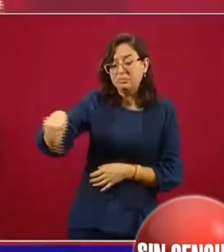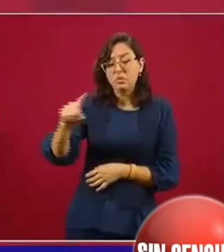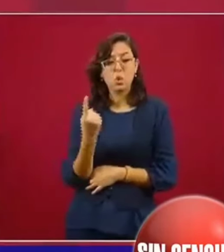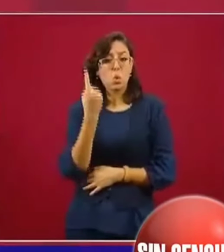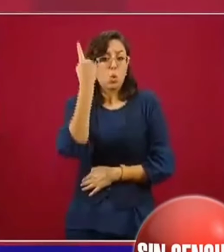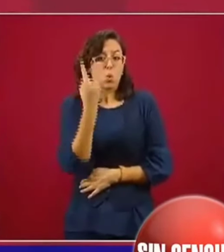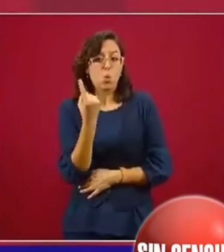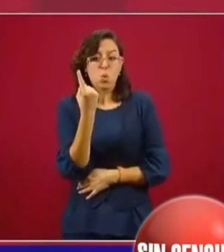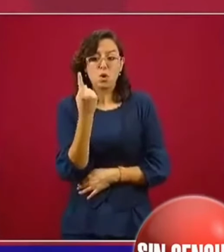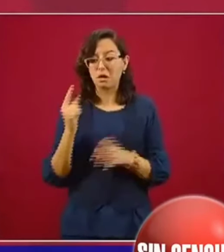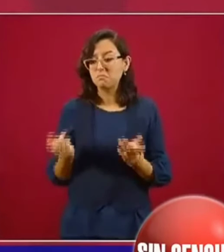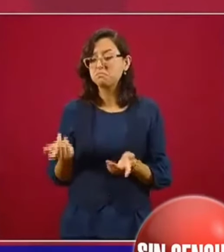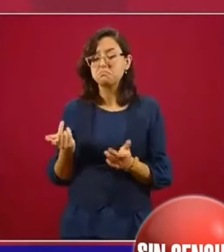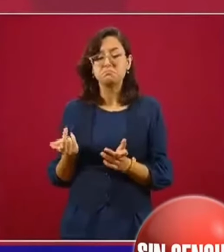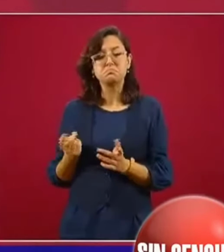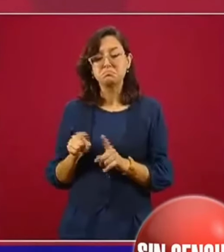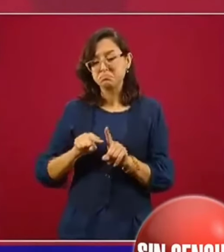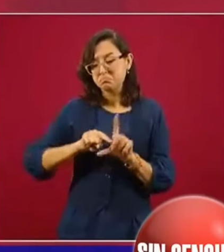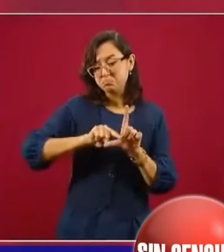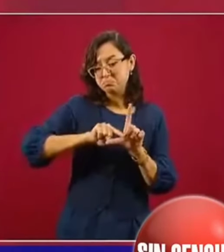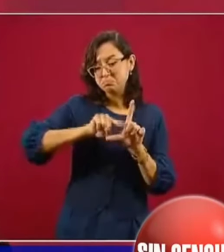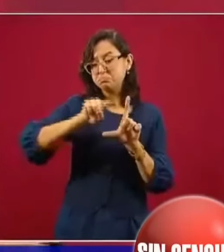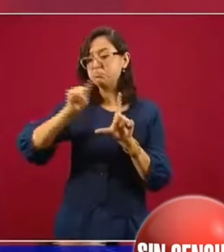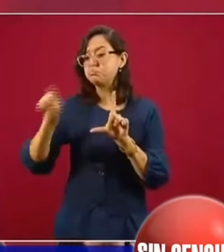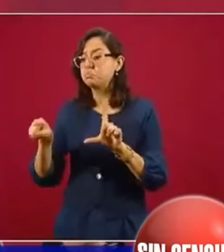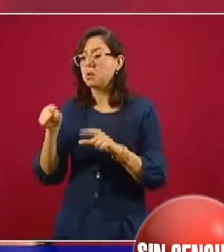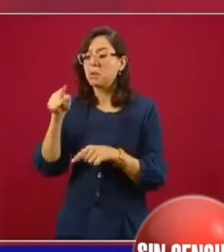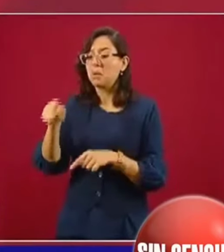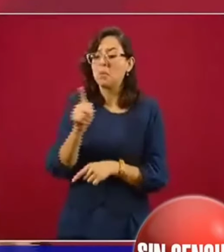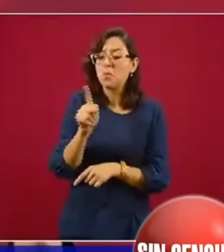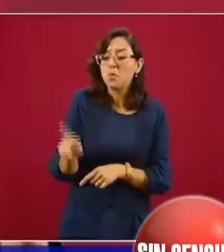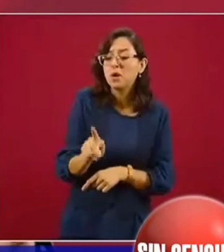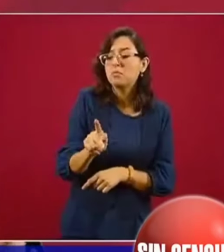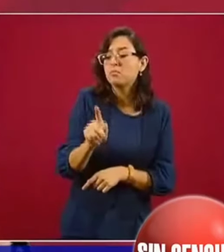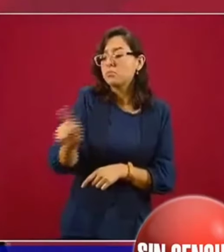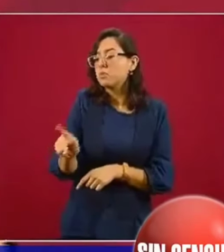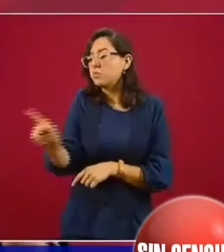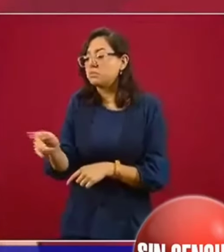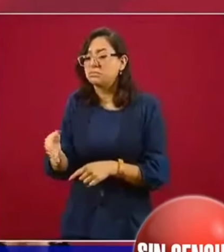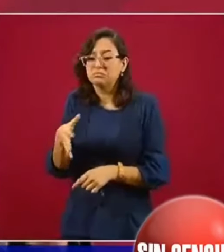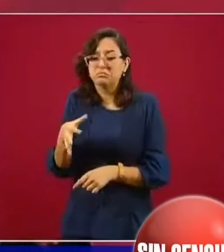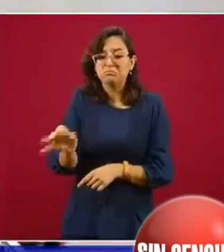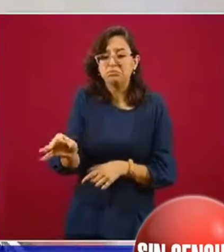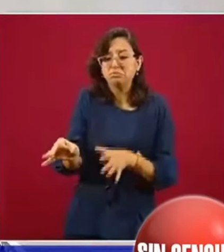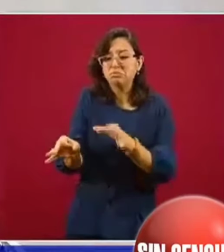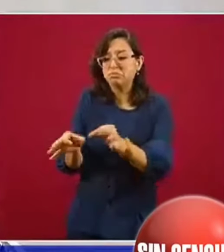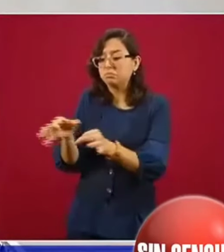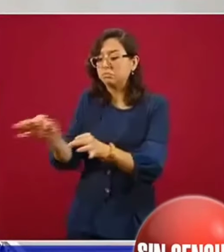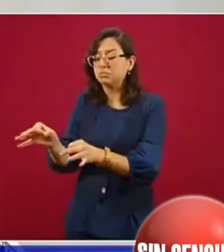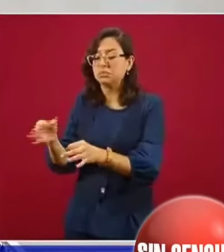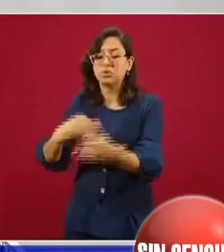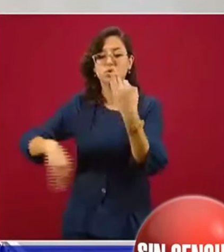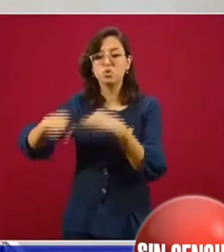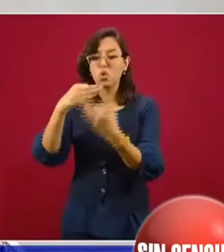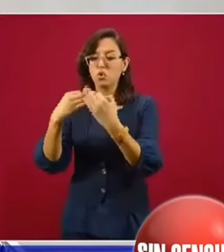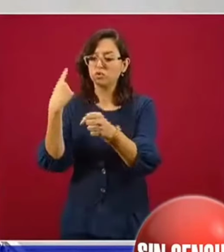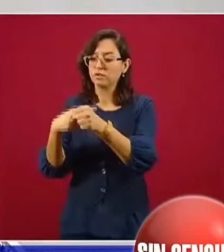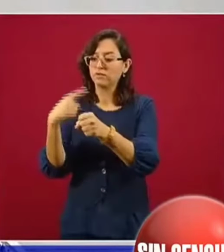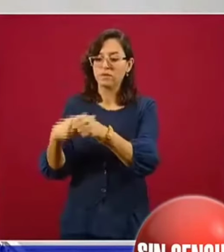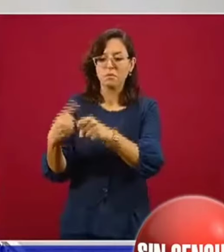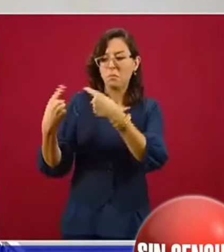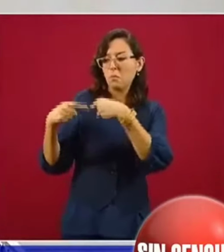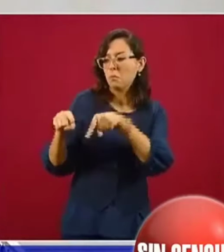porque en casi cualquier ciudad, en cualquier pequeño poblado, pequeño o mediano, ocurre al mismo tiempo todo. En